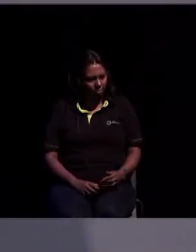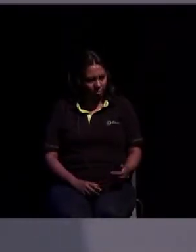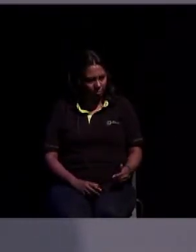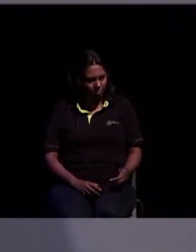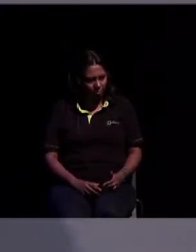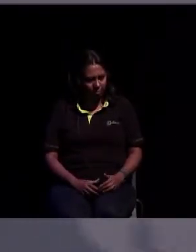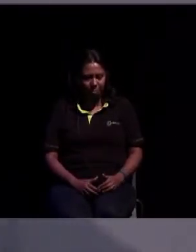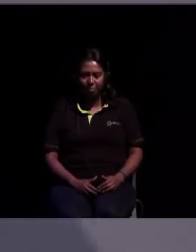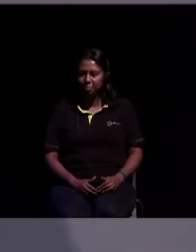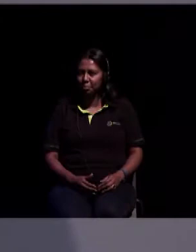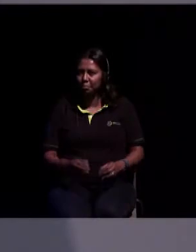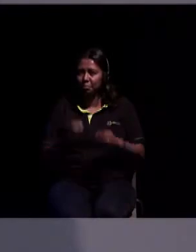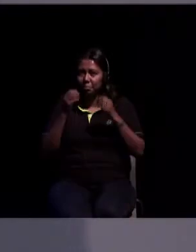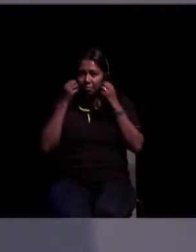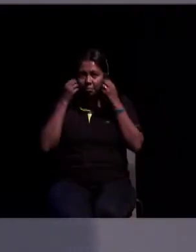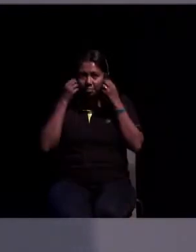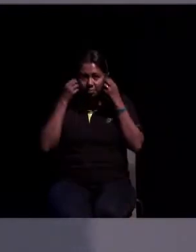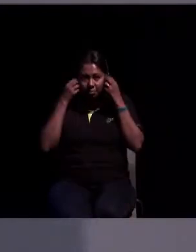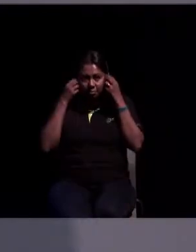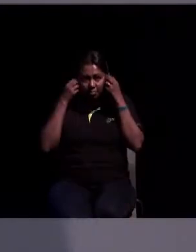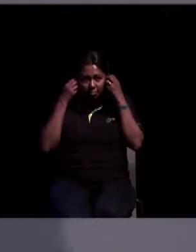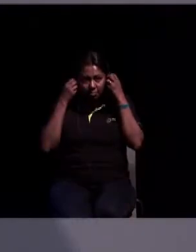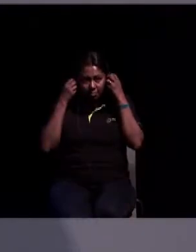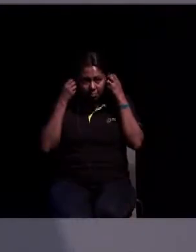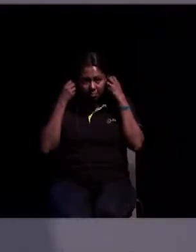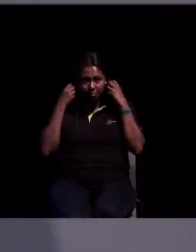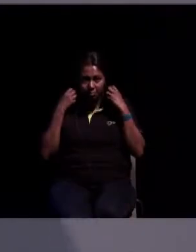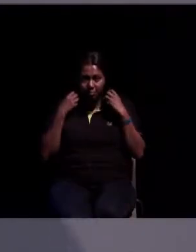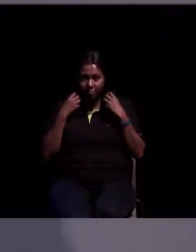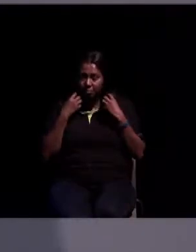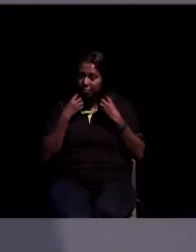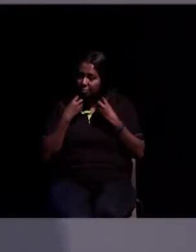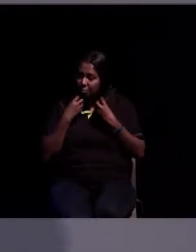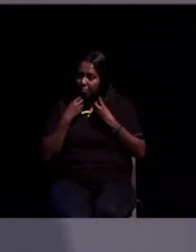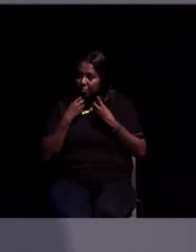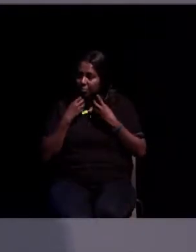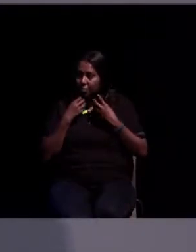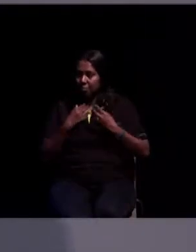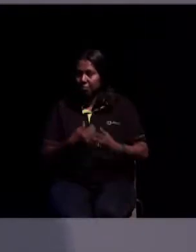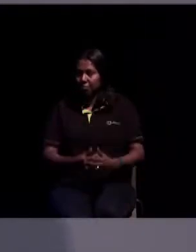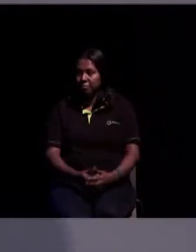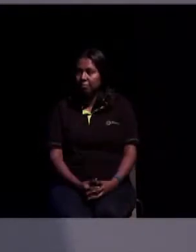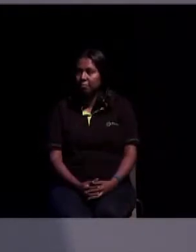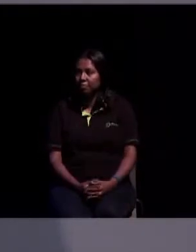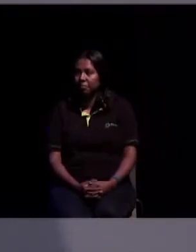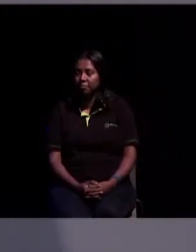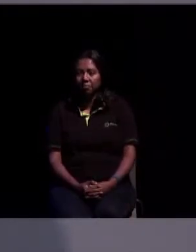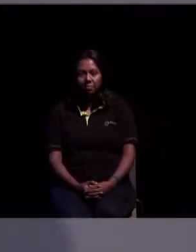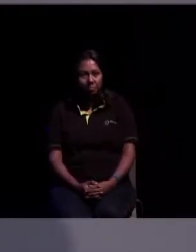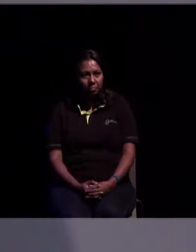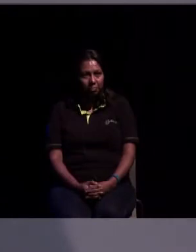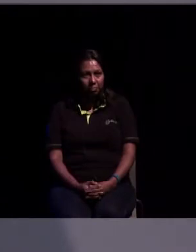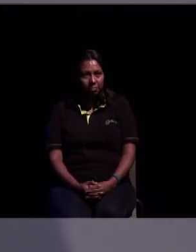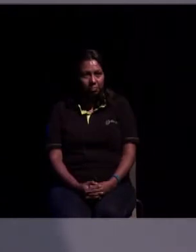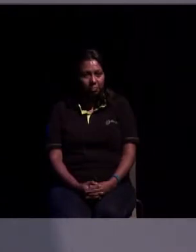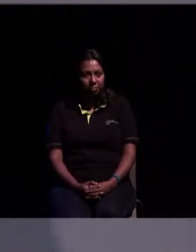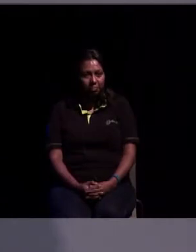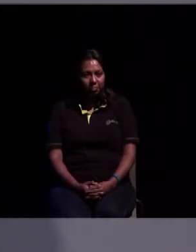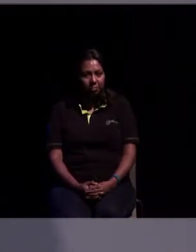las palabras de Freya, después la de Gessé. Posteriormente vamos a hacer unas preguntas entre nosotros